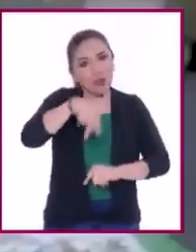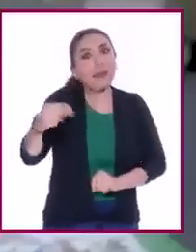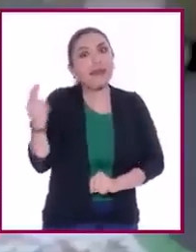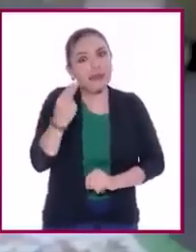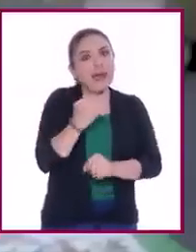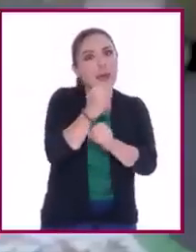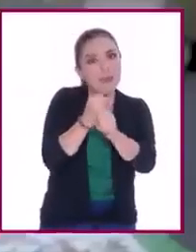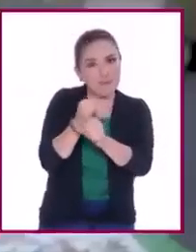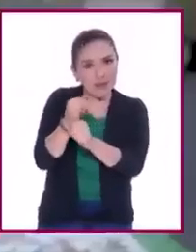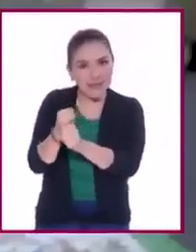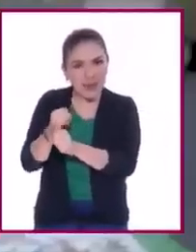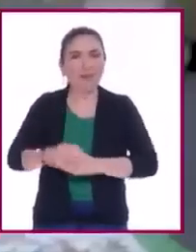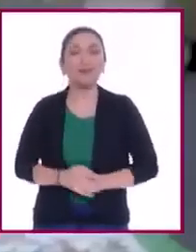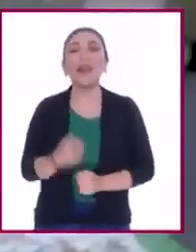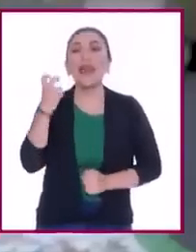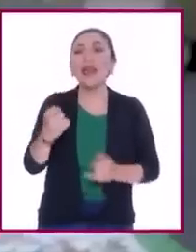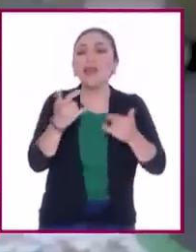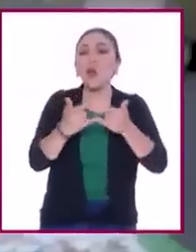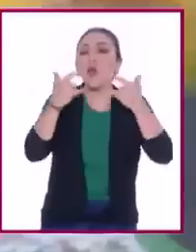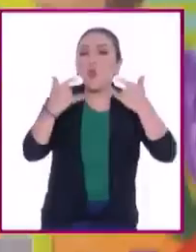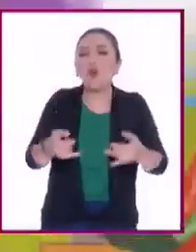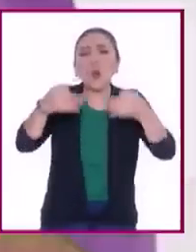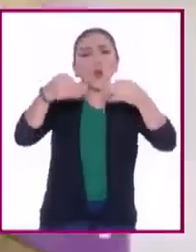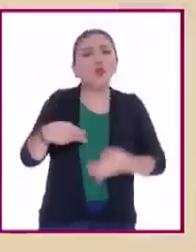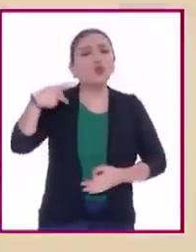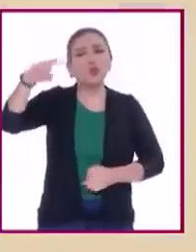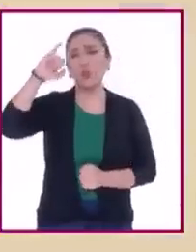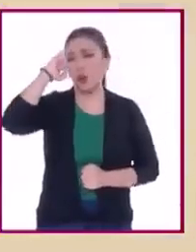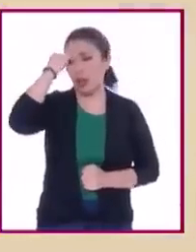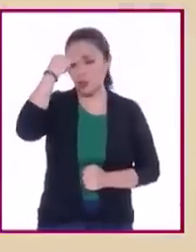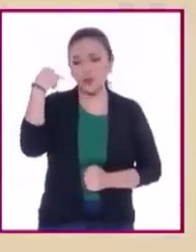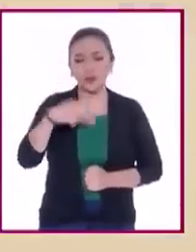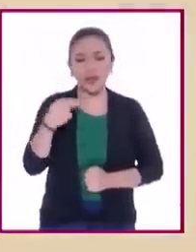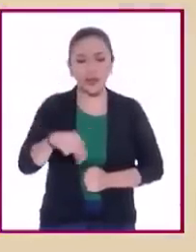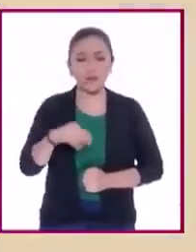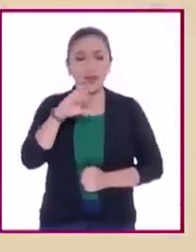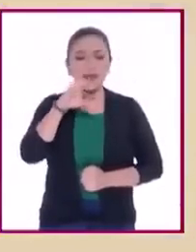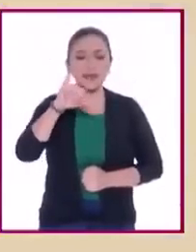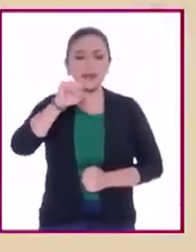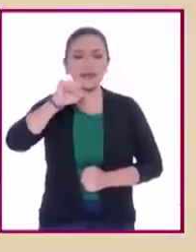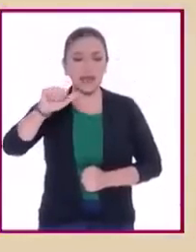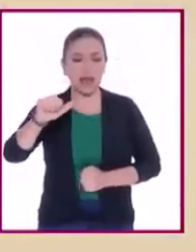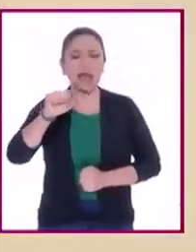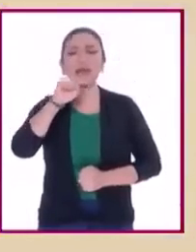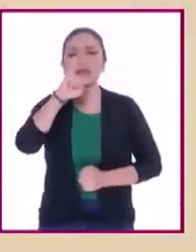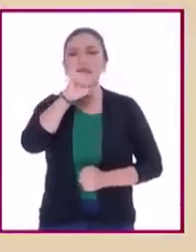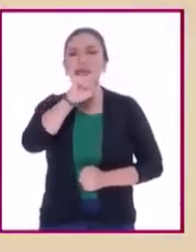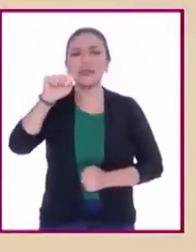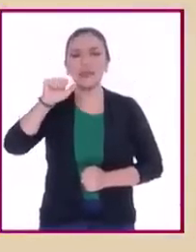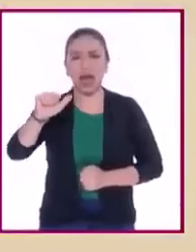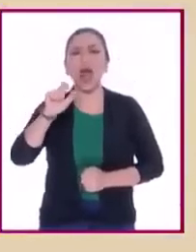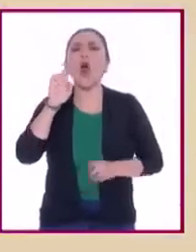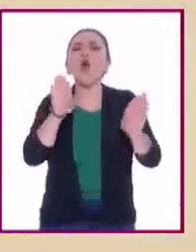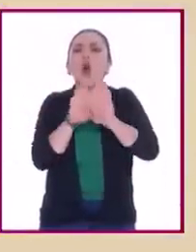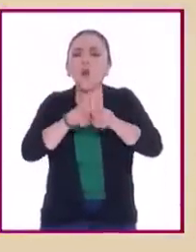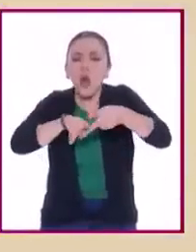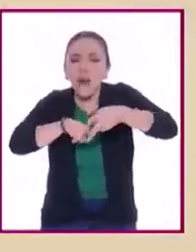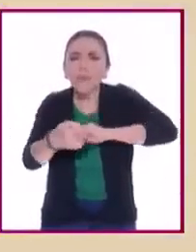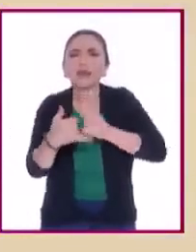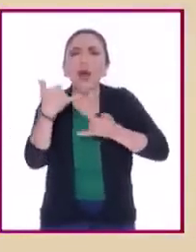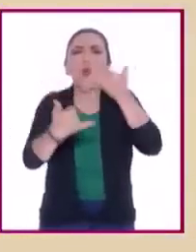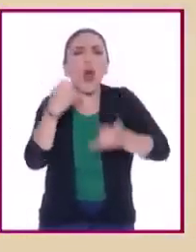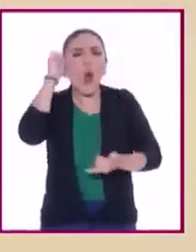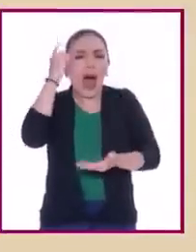investigar porque es un cuento de origen hindú que se llama sisa y o el origen del ajedrez que se encuentra en